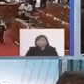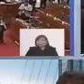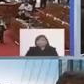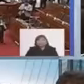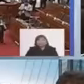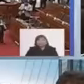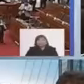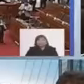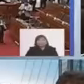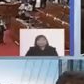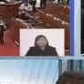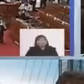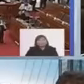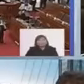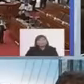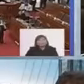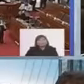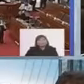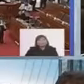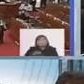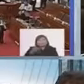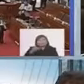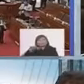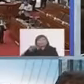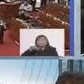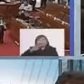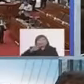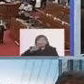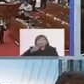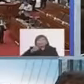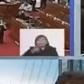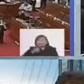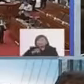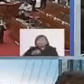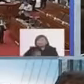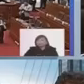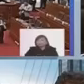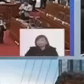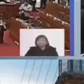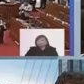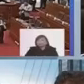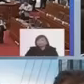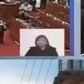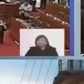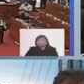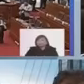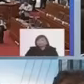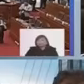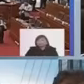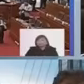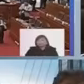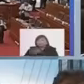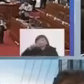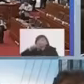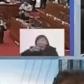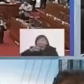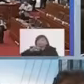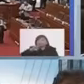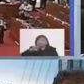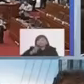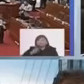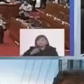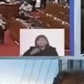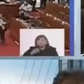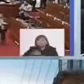sido una especie de suicidio político consciente. Pero también, conociendo cómo ha sido